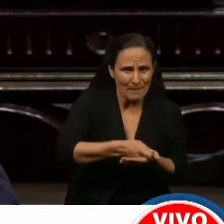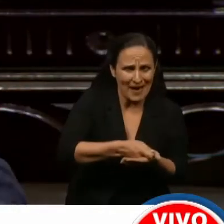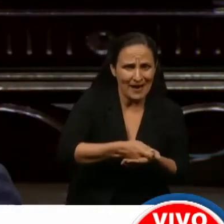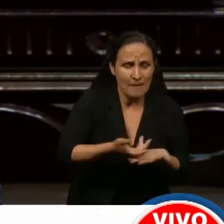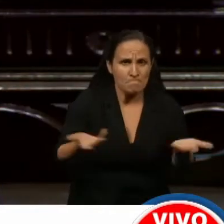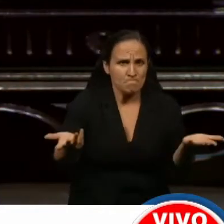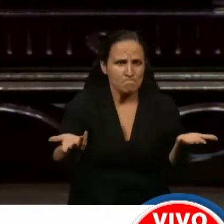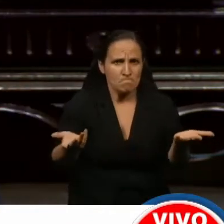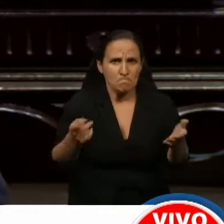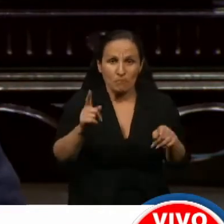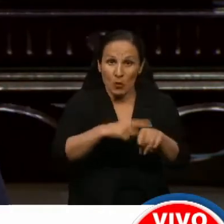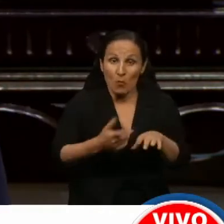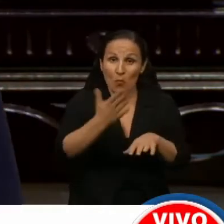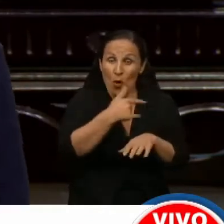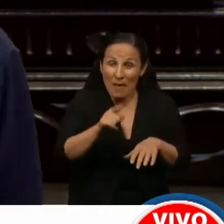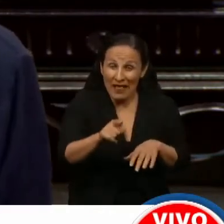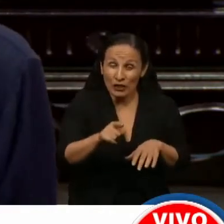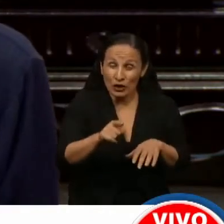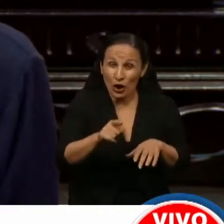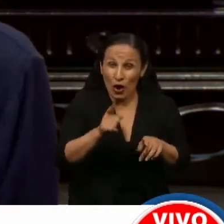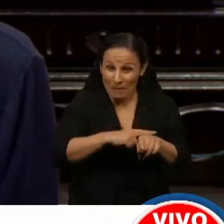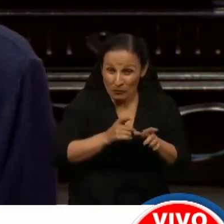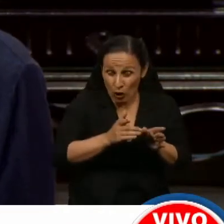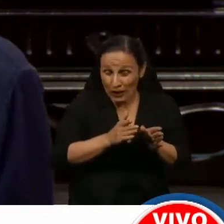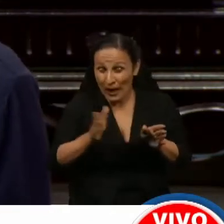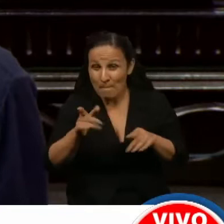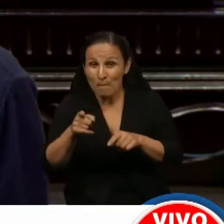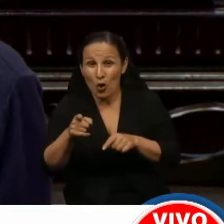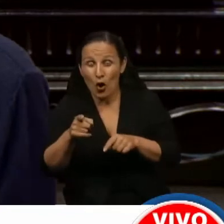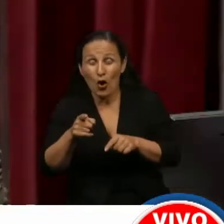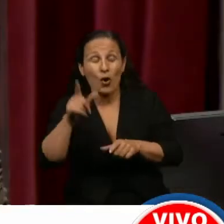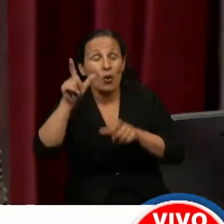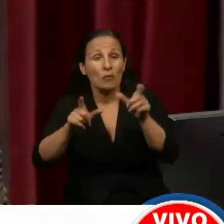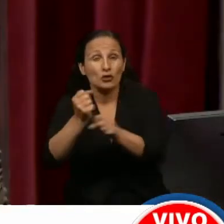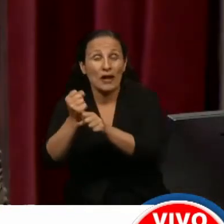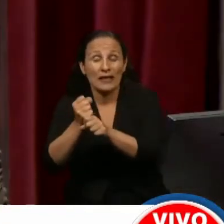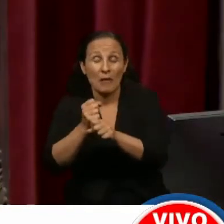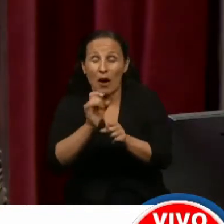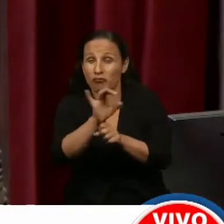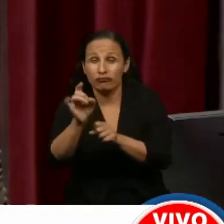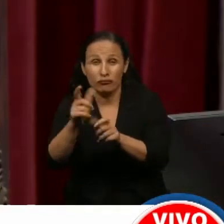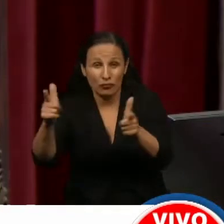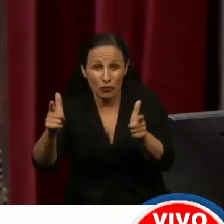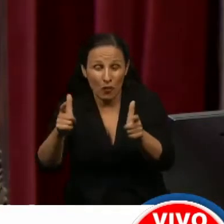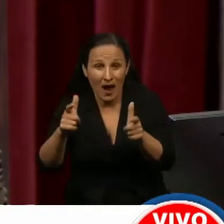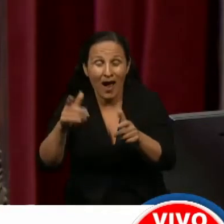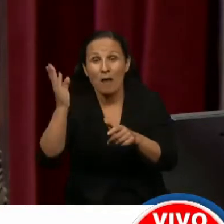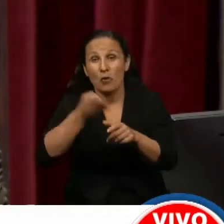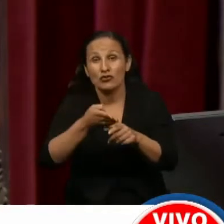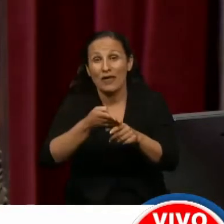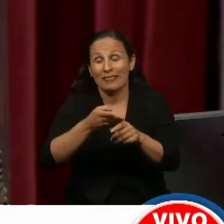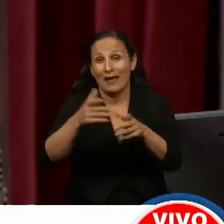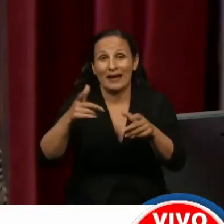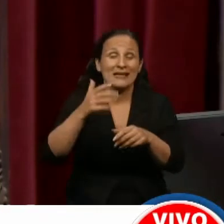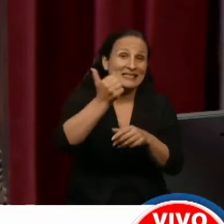En ese revuelo de cosas, paralelamente, el aumento de la desocupación, que pasa de 6 puntos